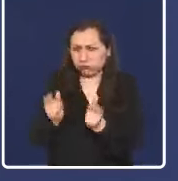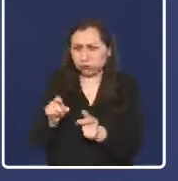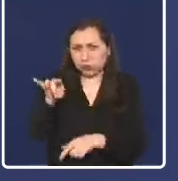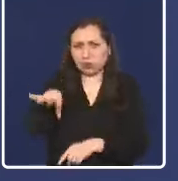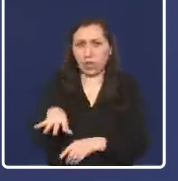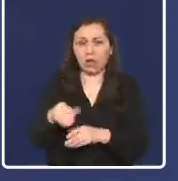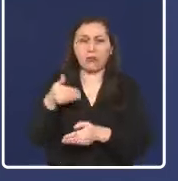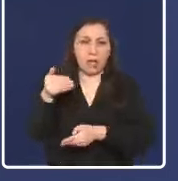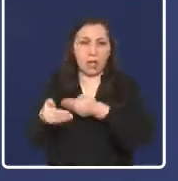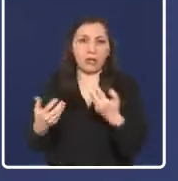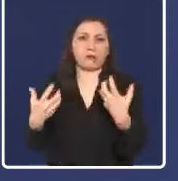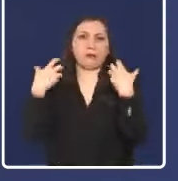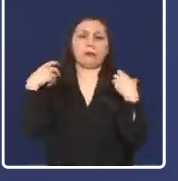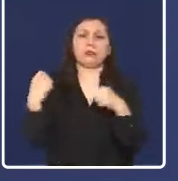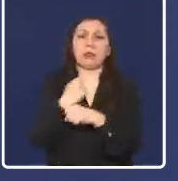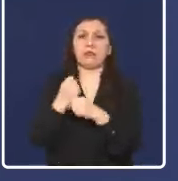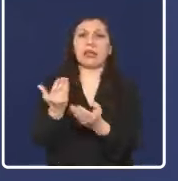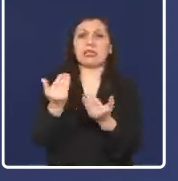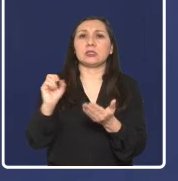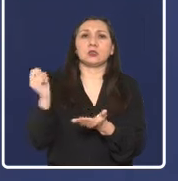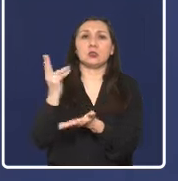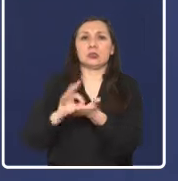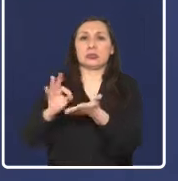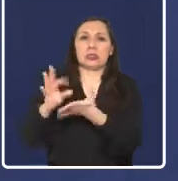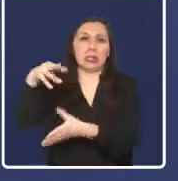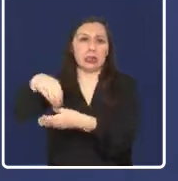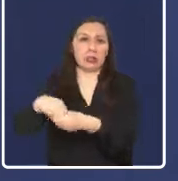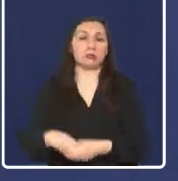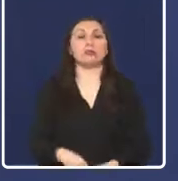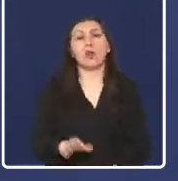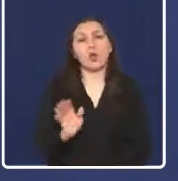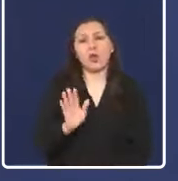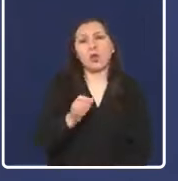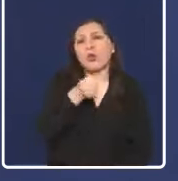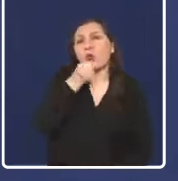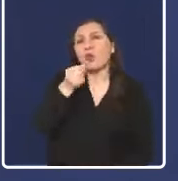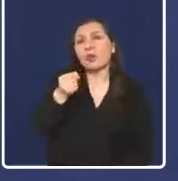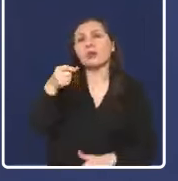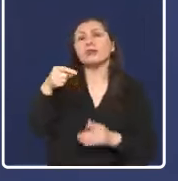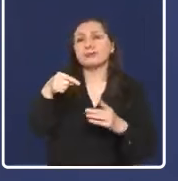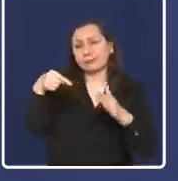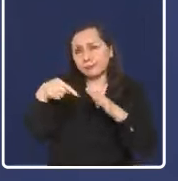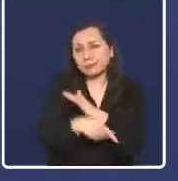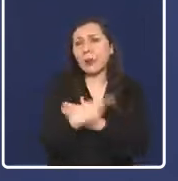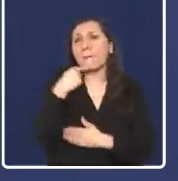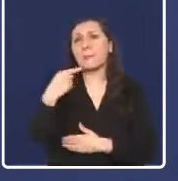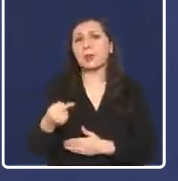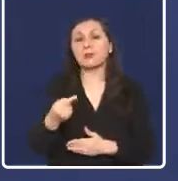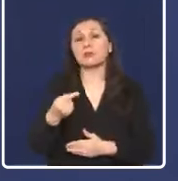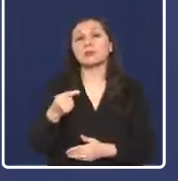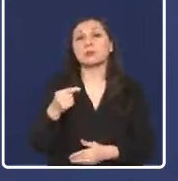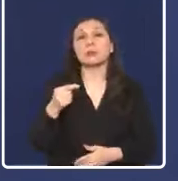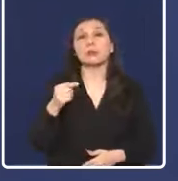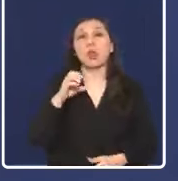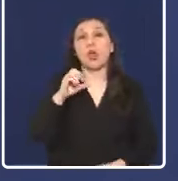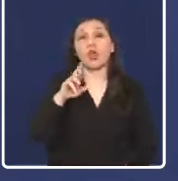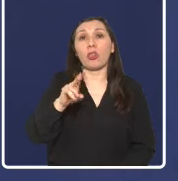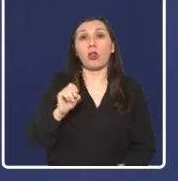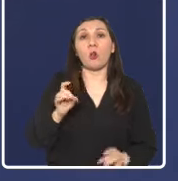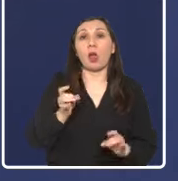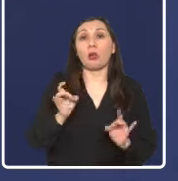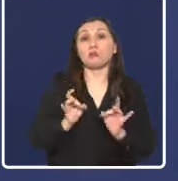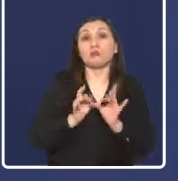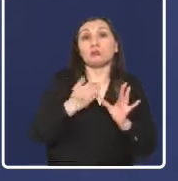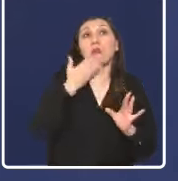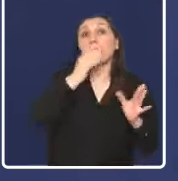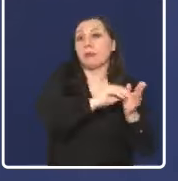para llevar adelante las labores que requiere la Subsecretaría del Interior. No, pero esto, el trasfondo de la pregunta es que si él llega de forma